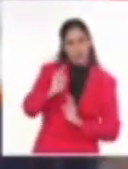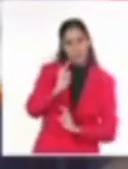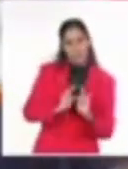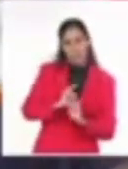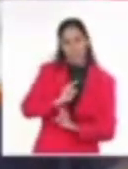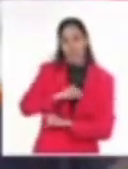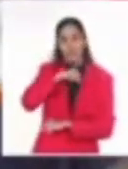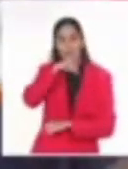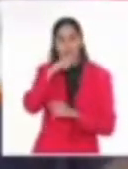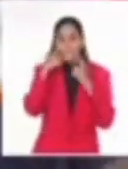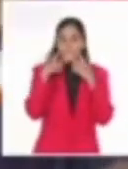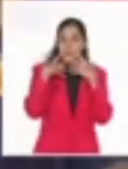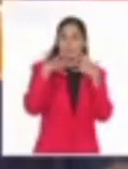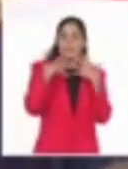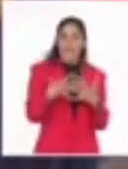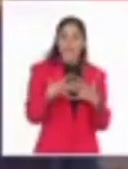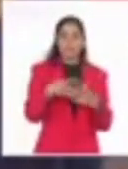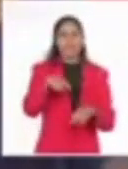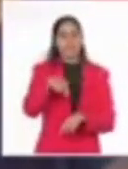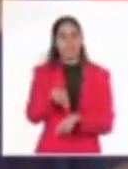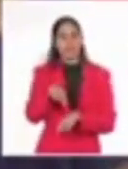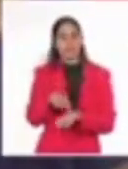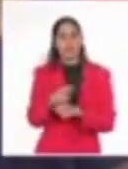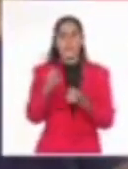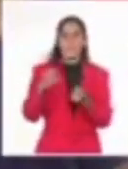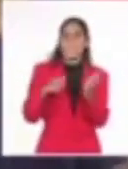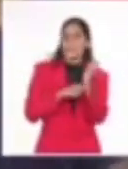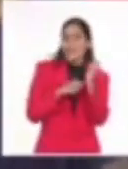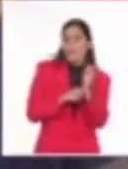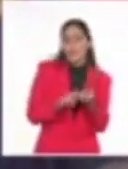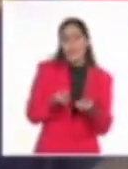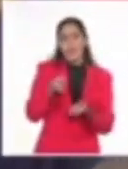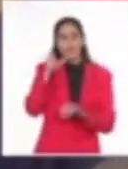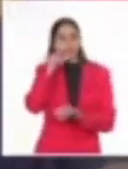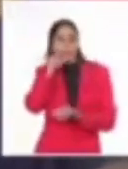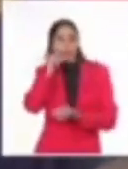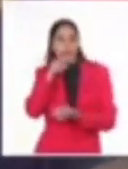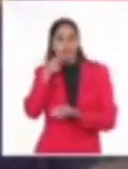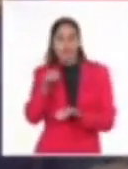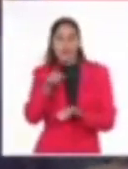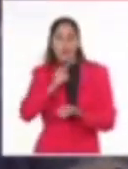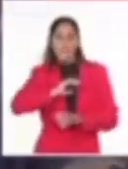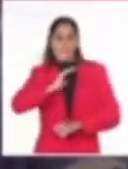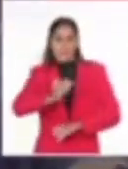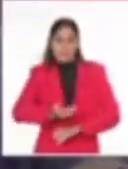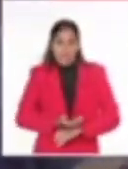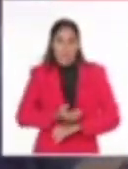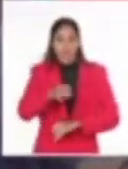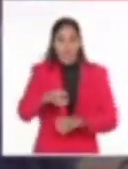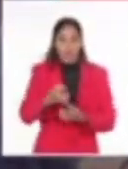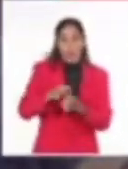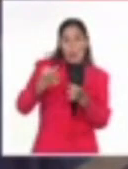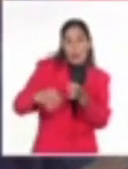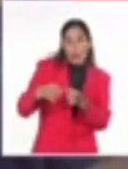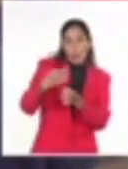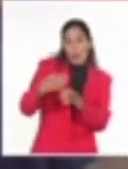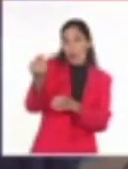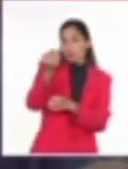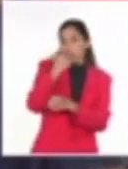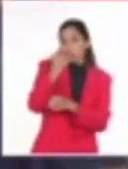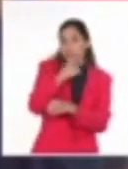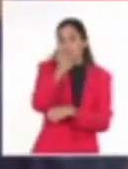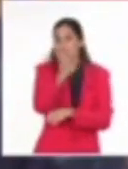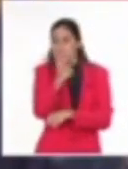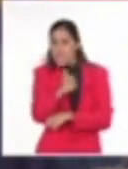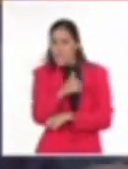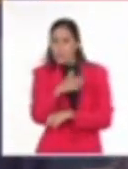la crianza de la gallina semirrústica con el fin de que las embarazadas consuman ese huevo, que tiene de un 10 a un 15%